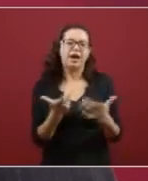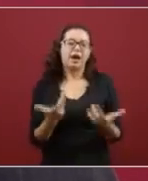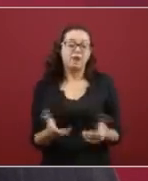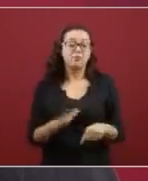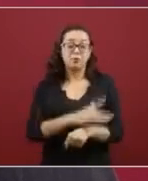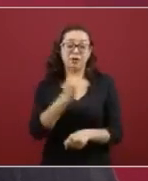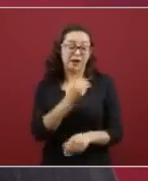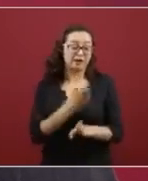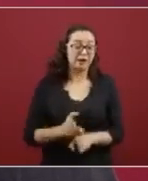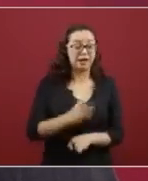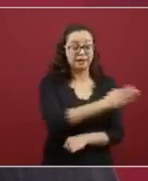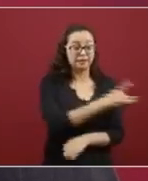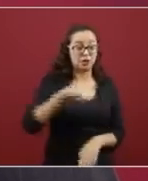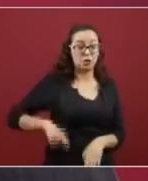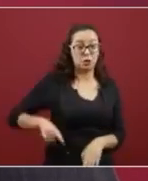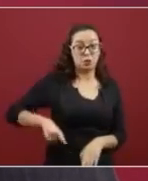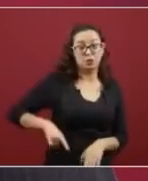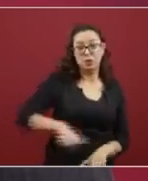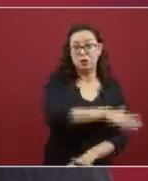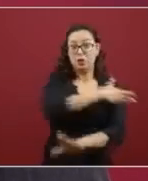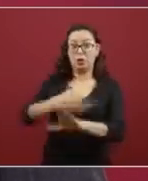afectaron. Entonces,